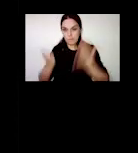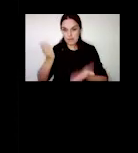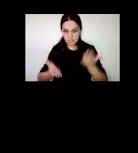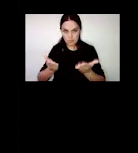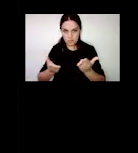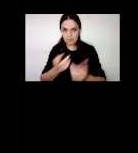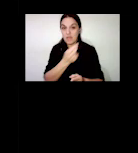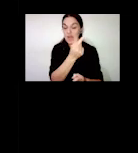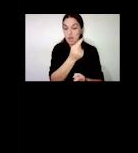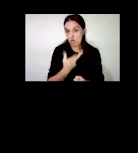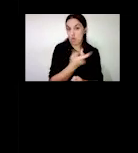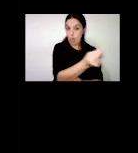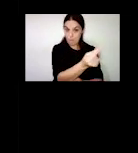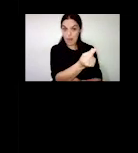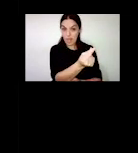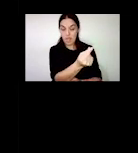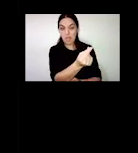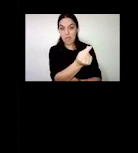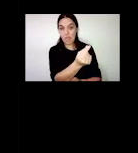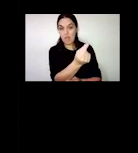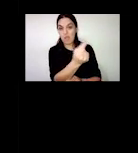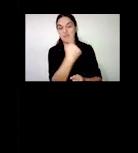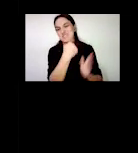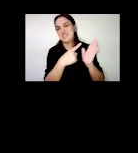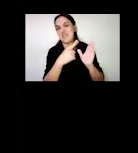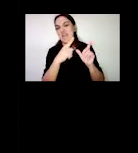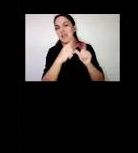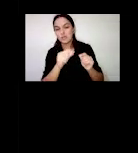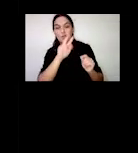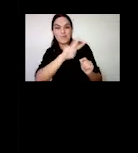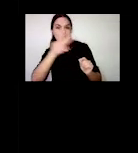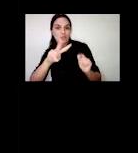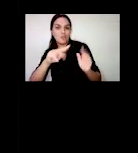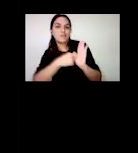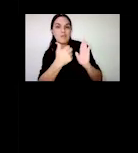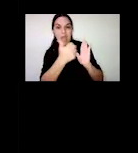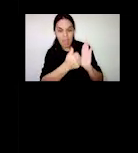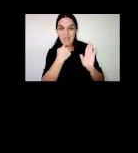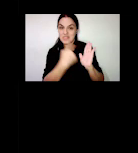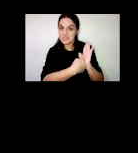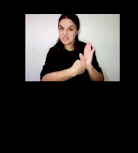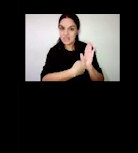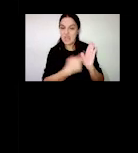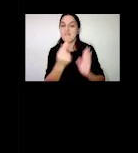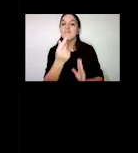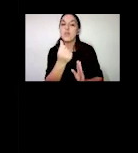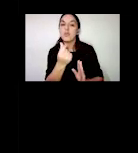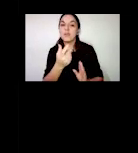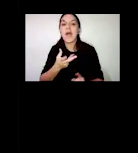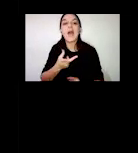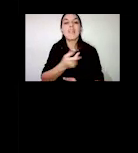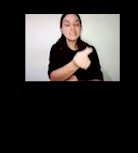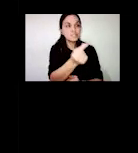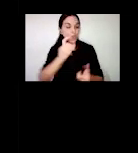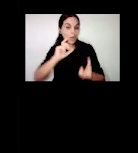de adquisición, dice el artículo 22, en su inciso A, al valor de adquisición